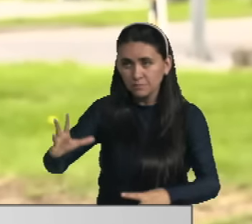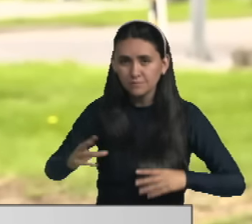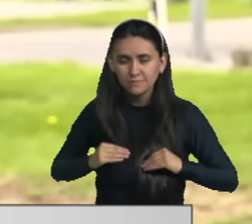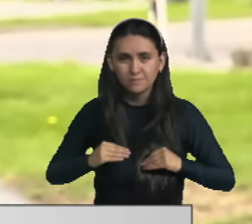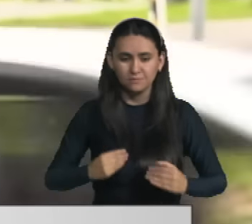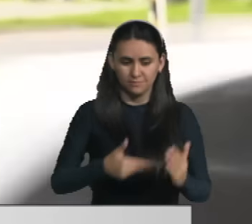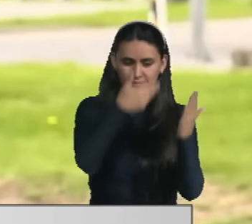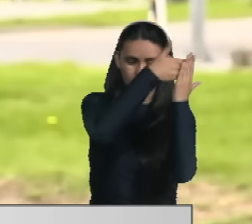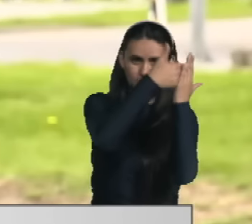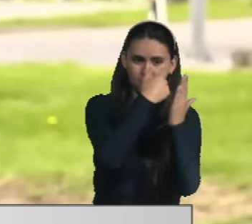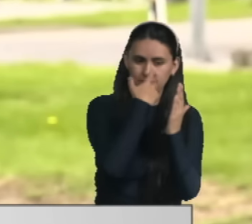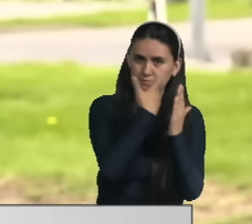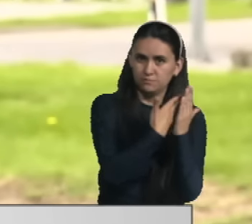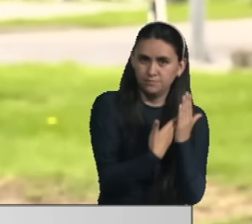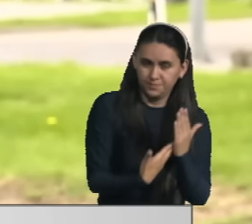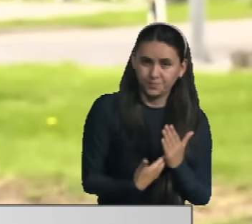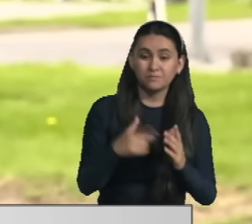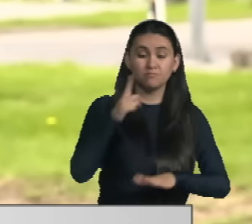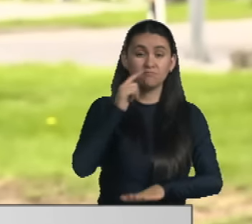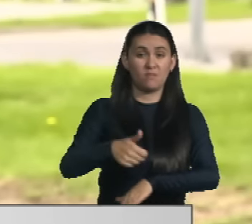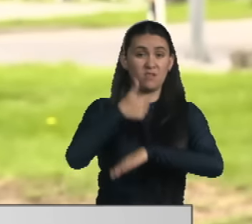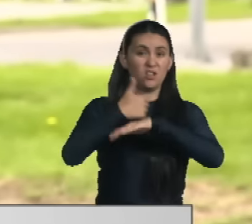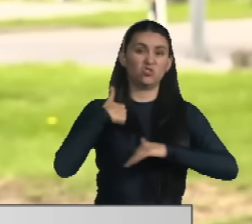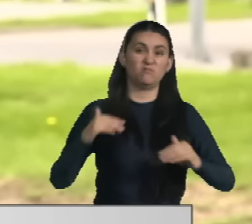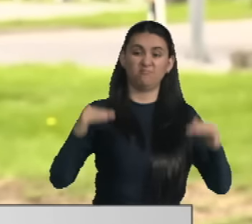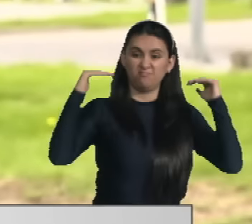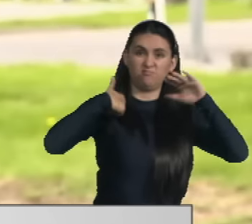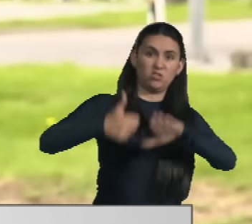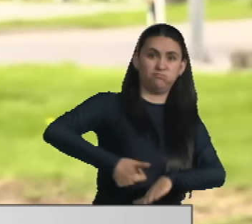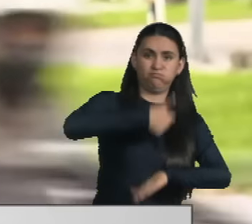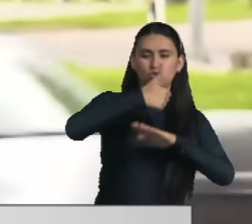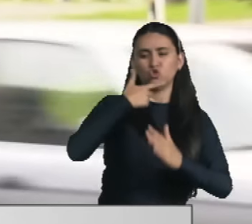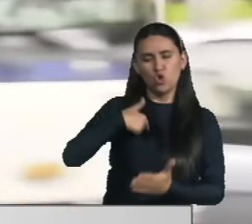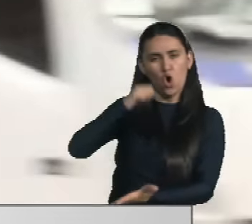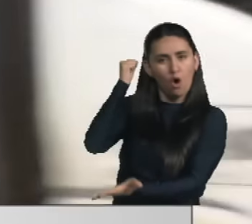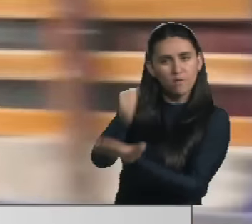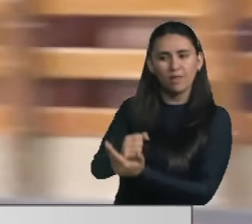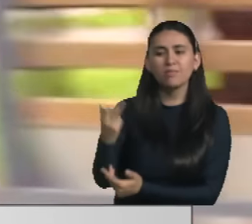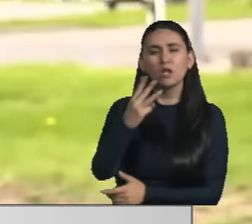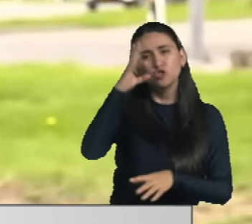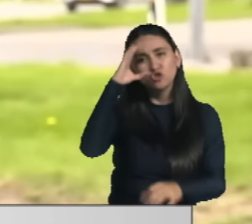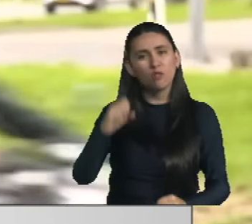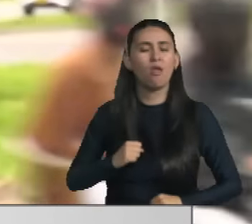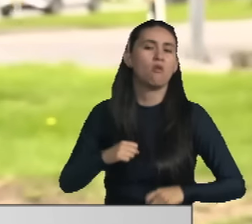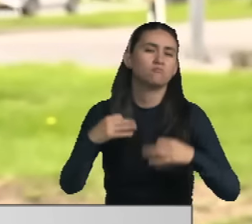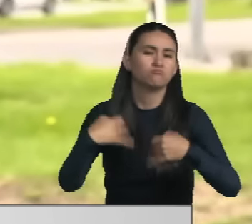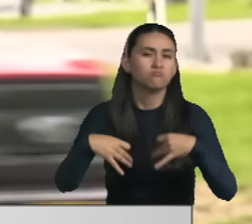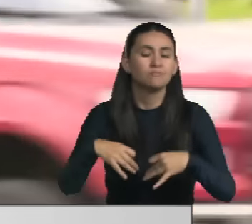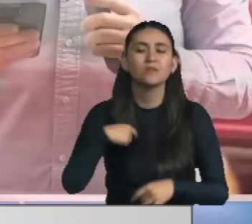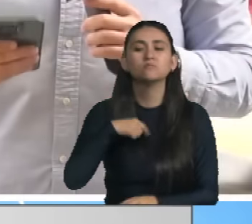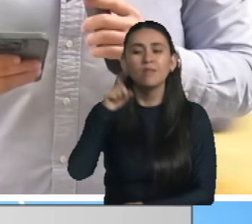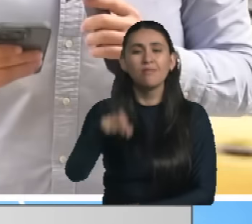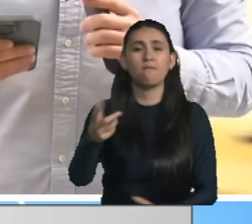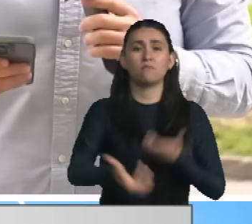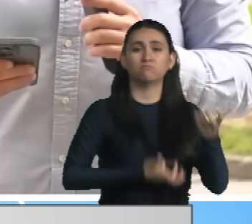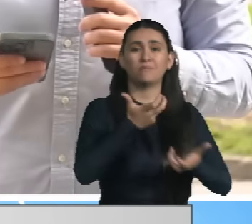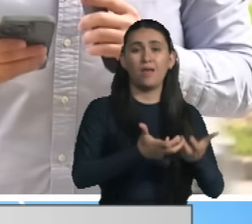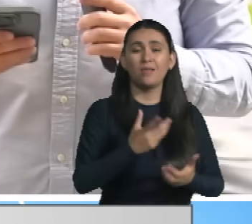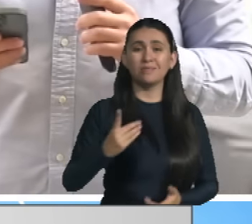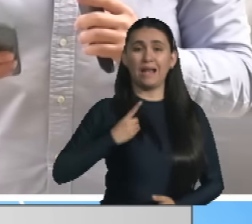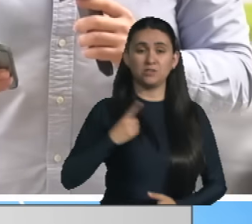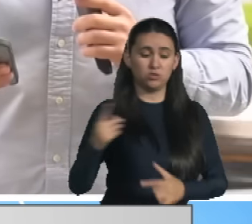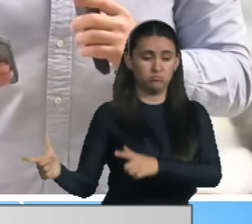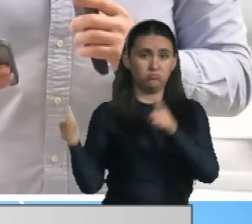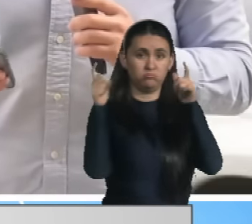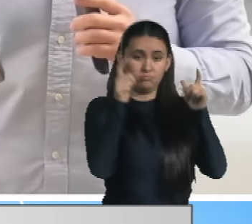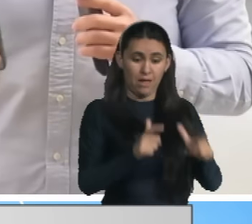de su rango, el general Oliveiro Pérez obligaba a los tres soldados rasos también a hacer, por ejemplo, el desayuno para él y